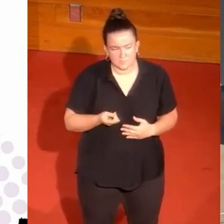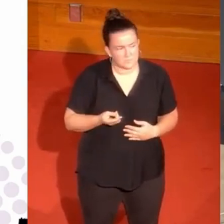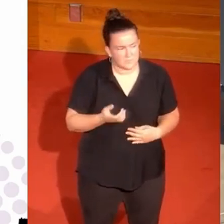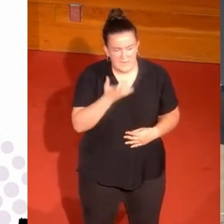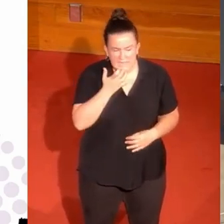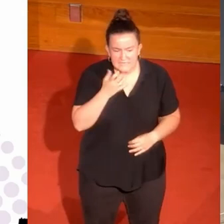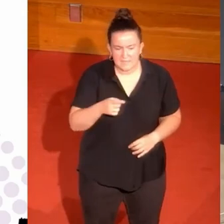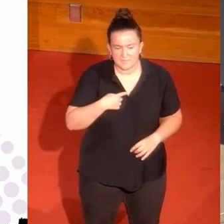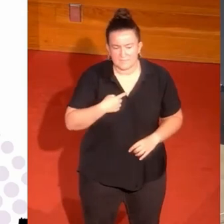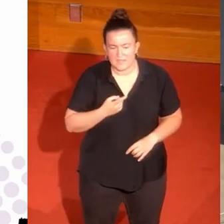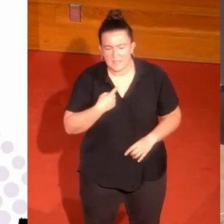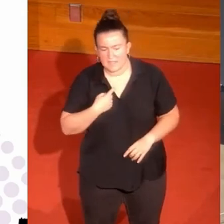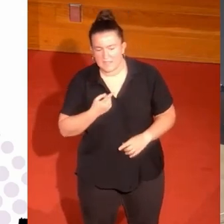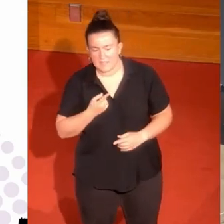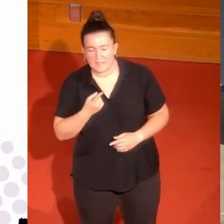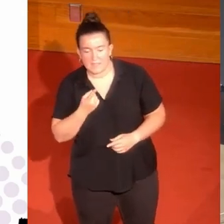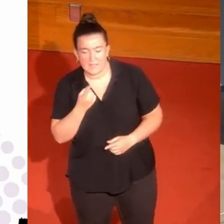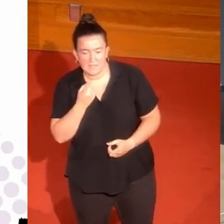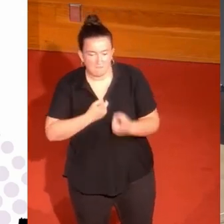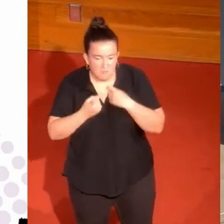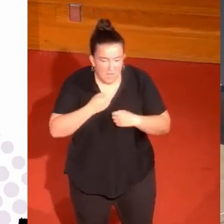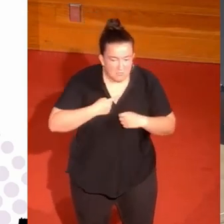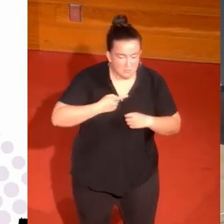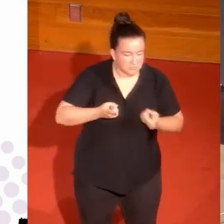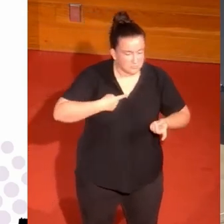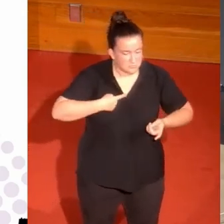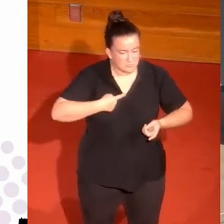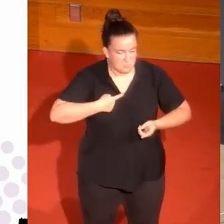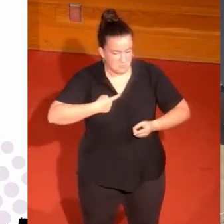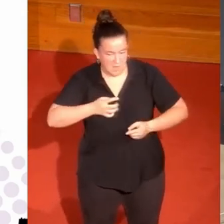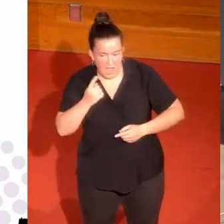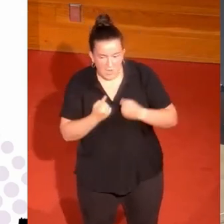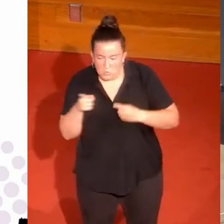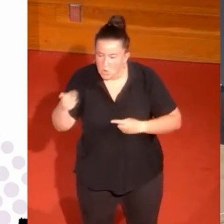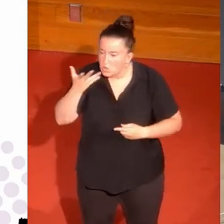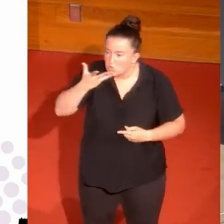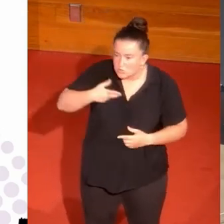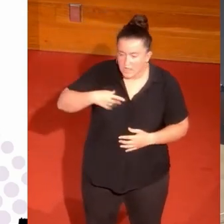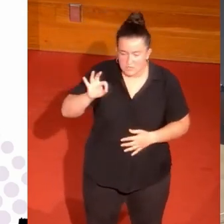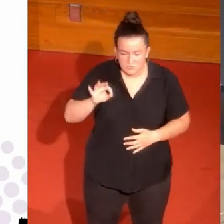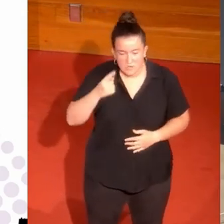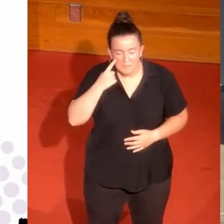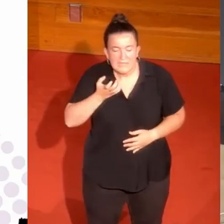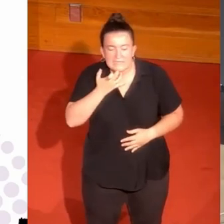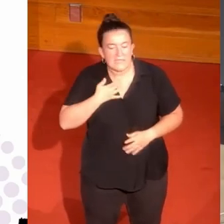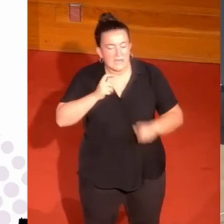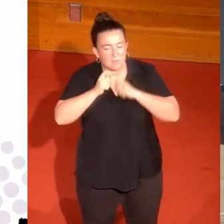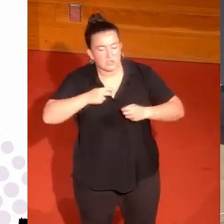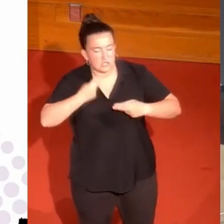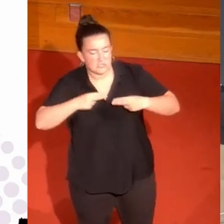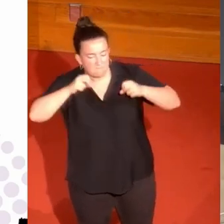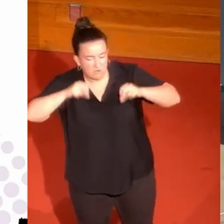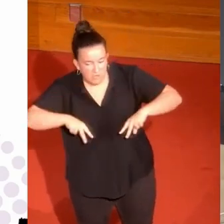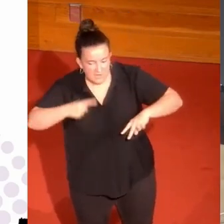nos recomendaba algún otro específicamente que pues pues que tenéis conocimiento desde reporteros Sin fronteras que por